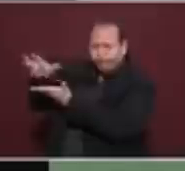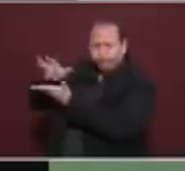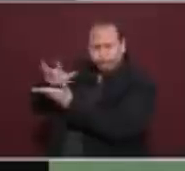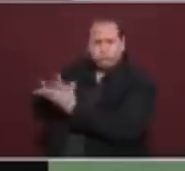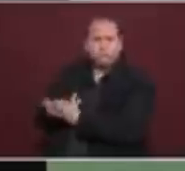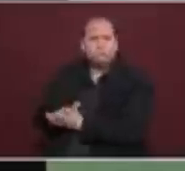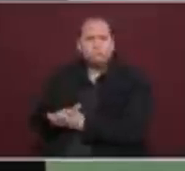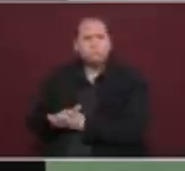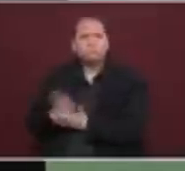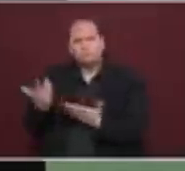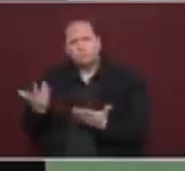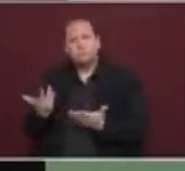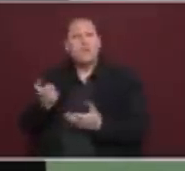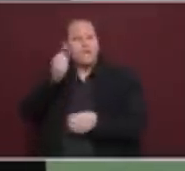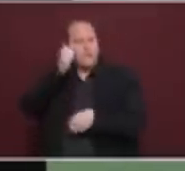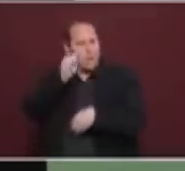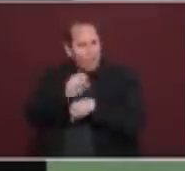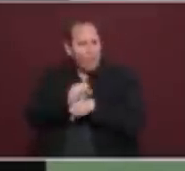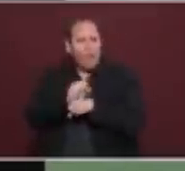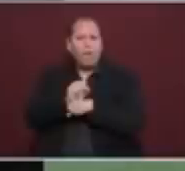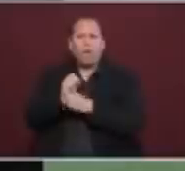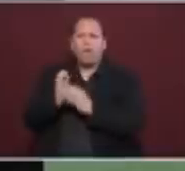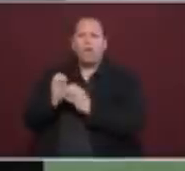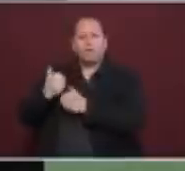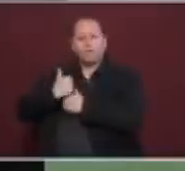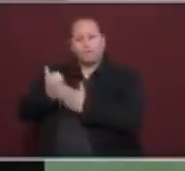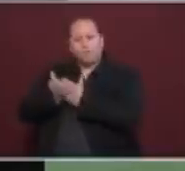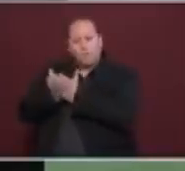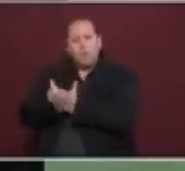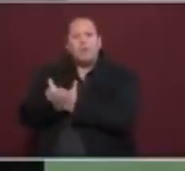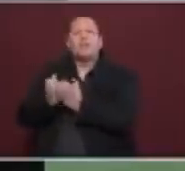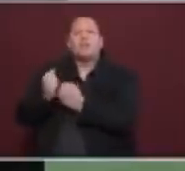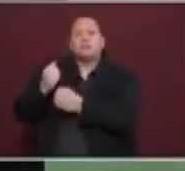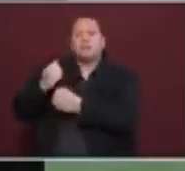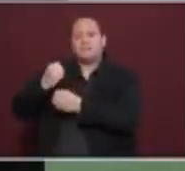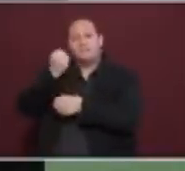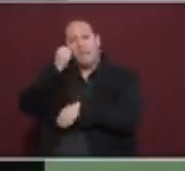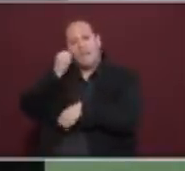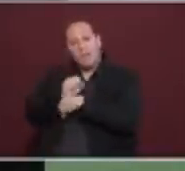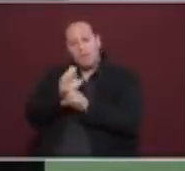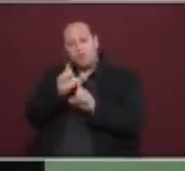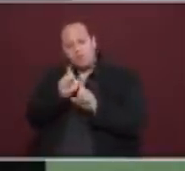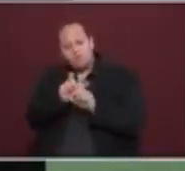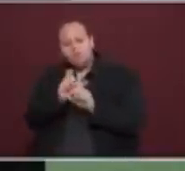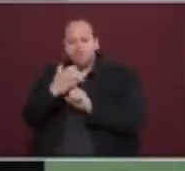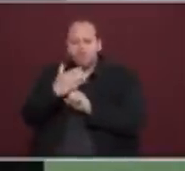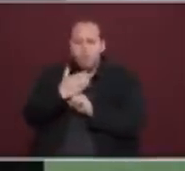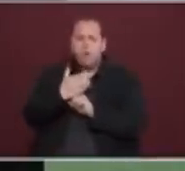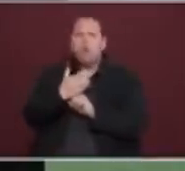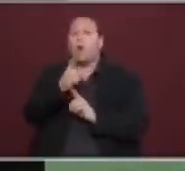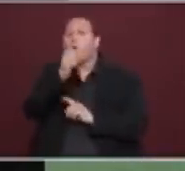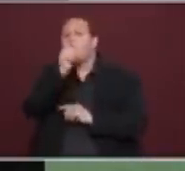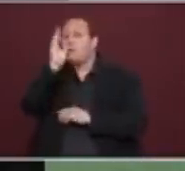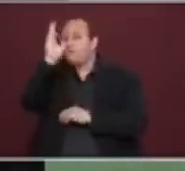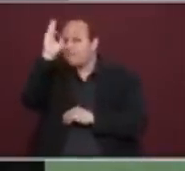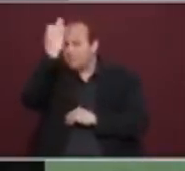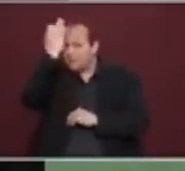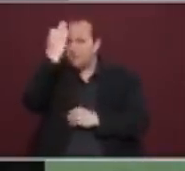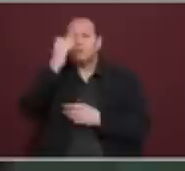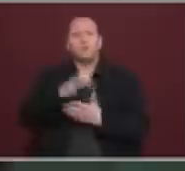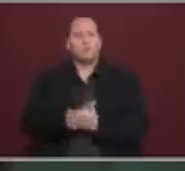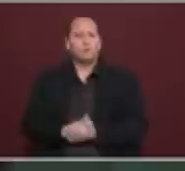de la secretaría marina de la secretaría de la defensa de la policía federal